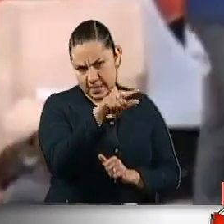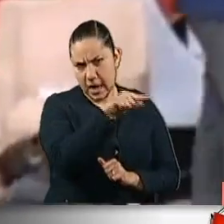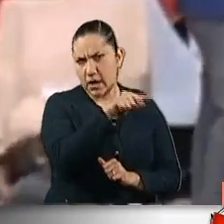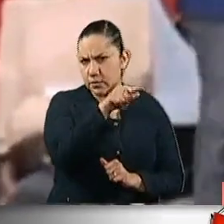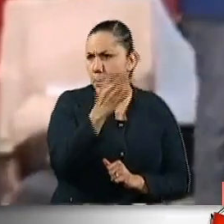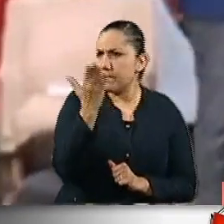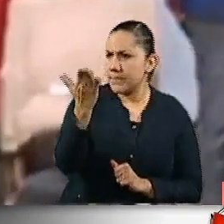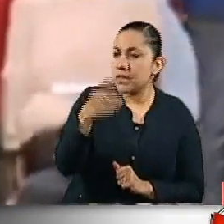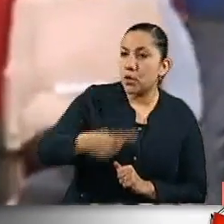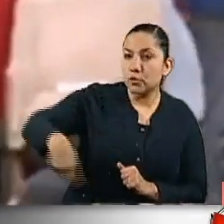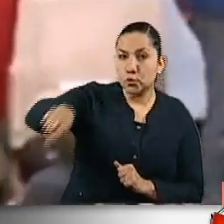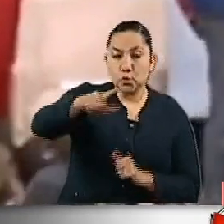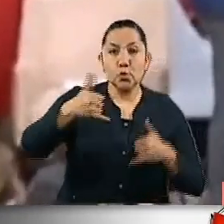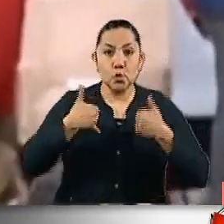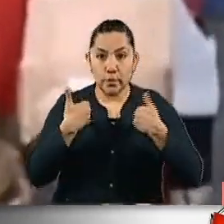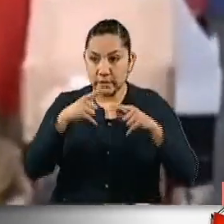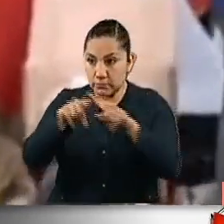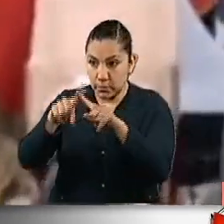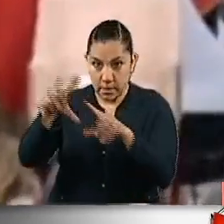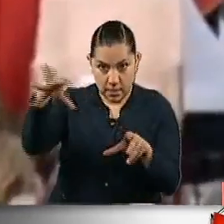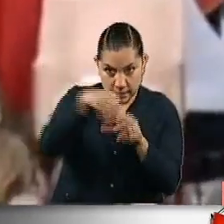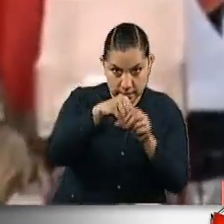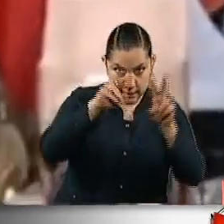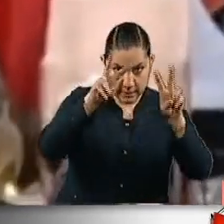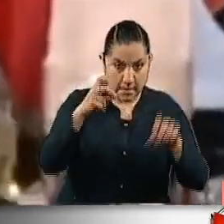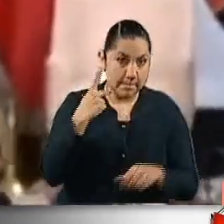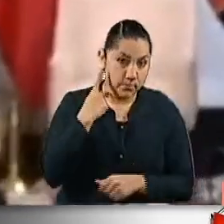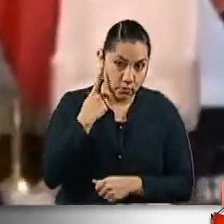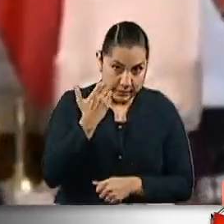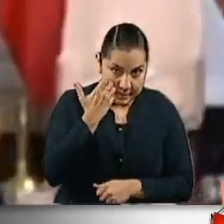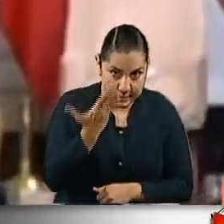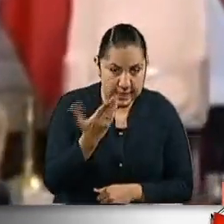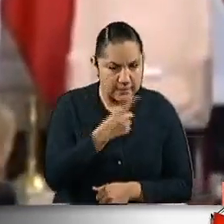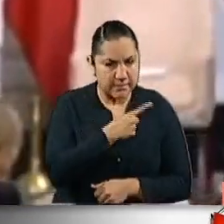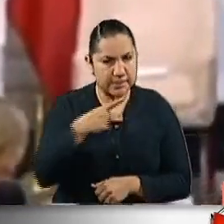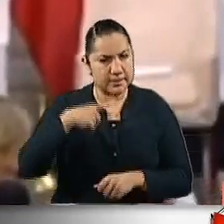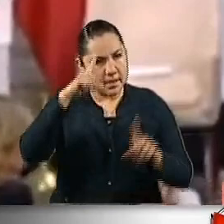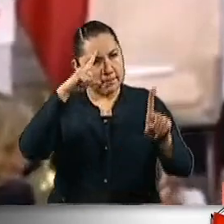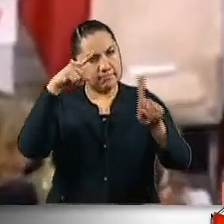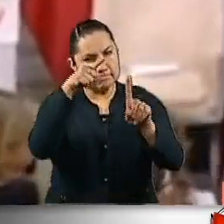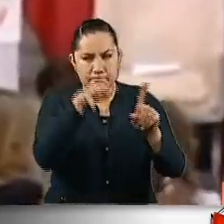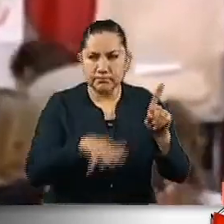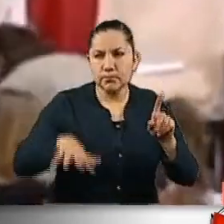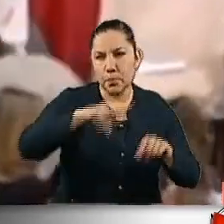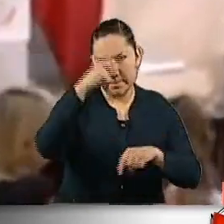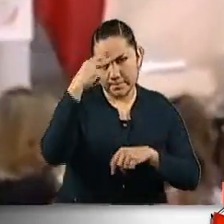política para servir al país. Para Noticias del Congreso, Elizabeth Robles.